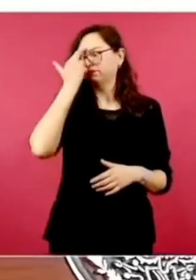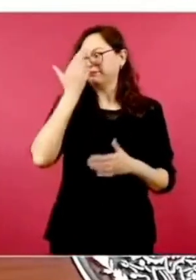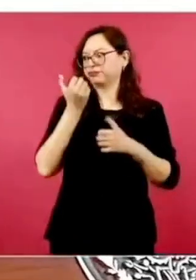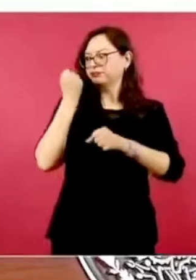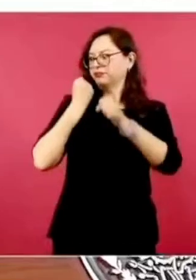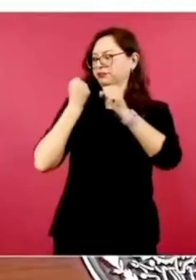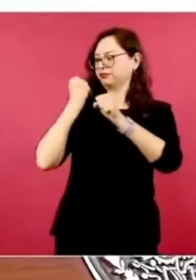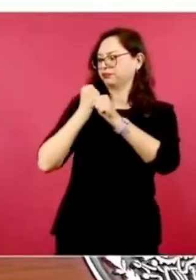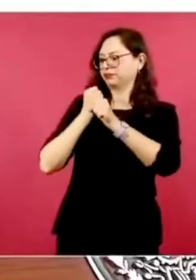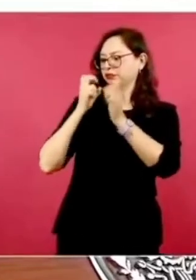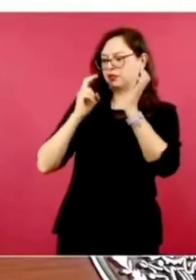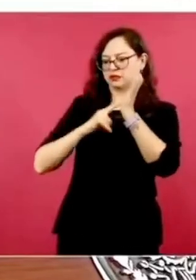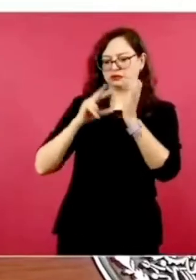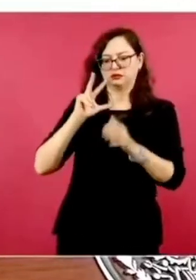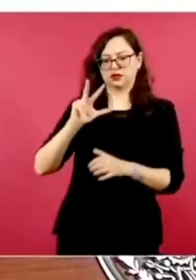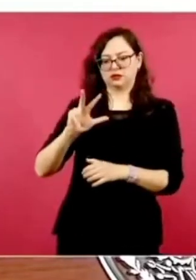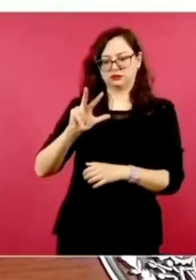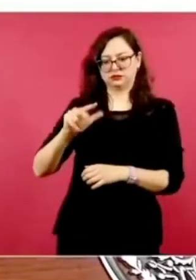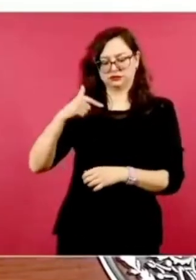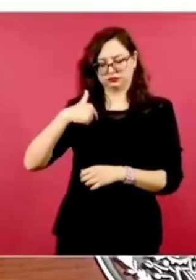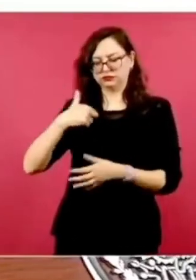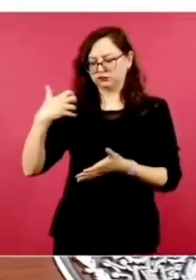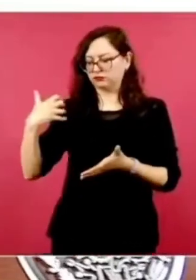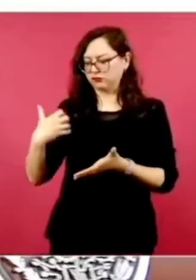me habla